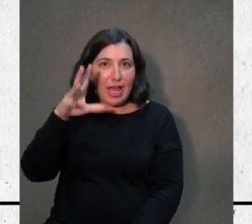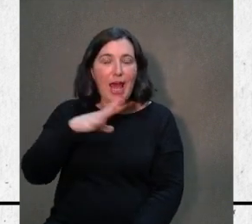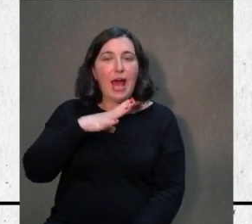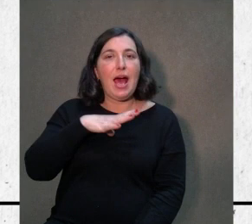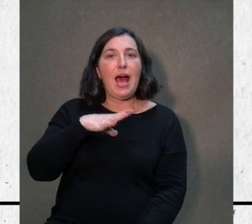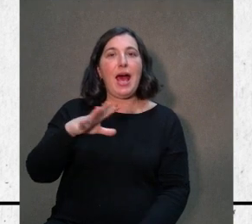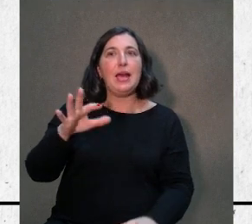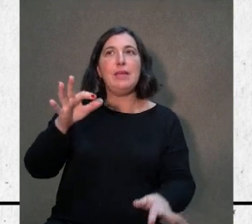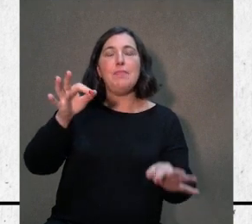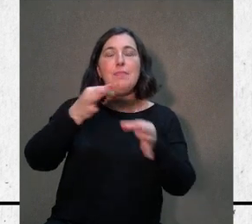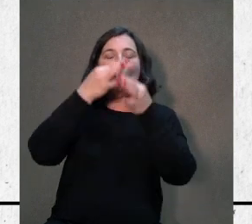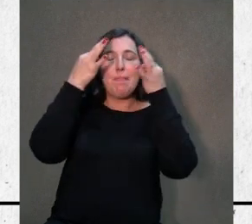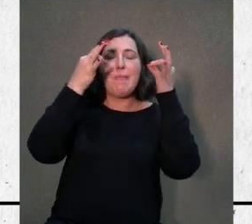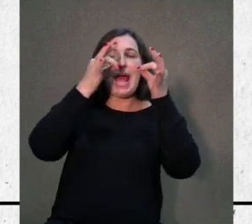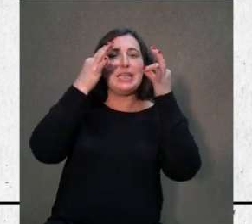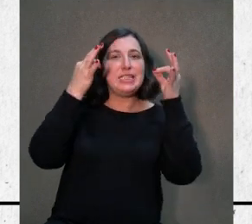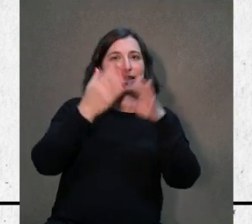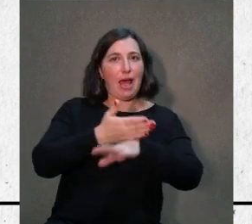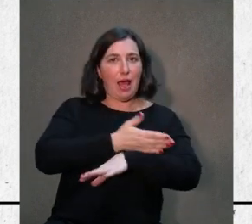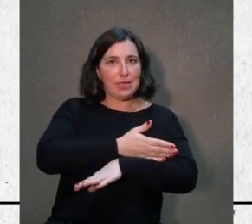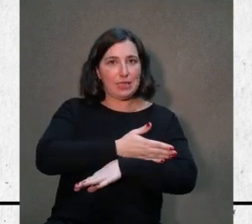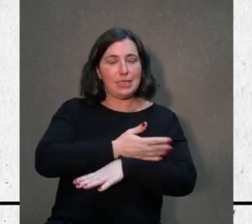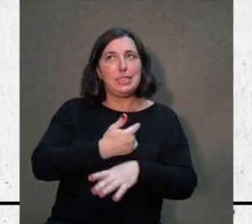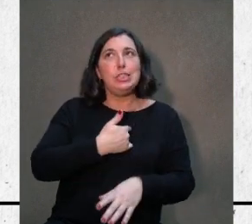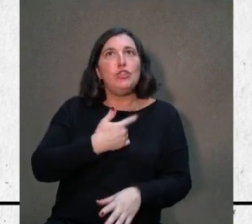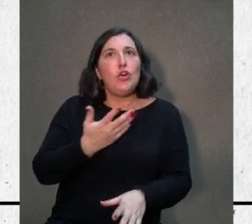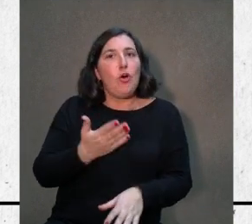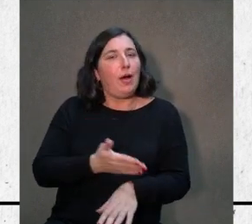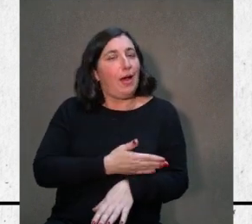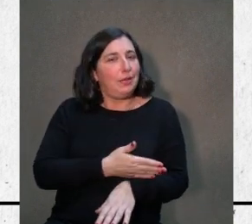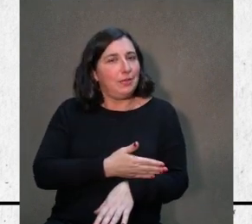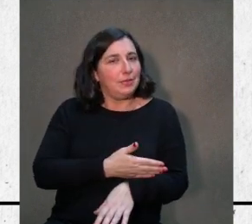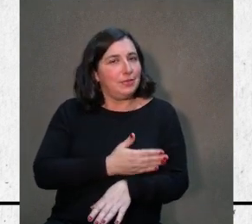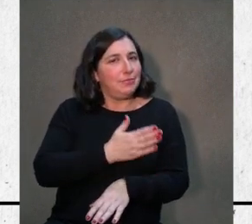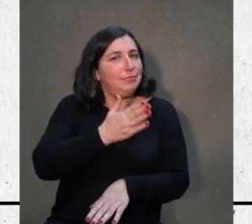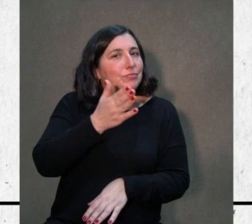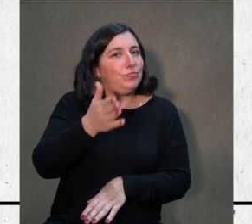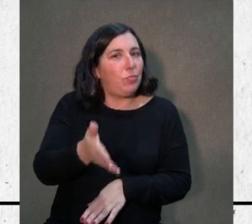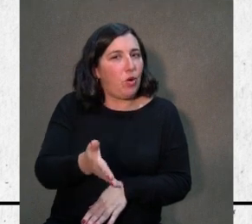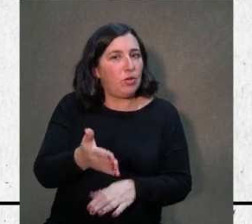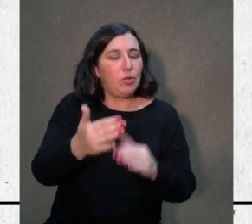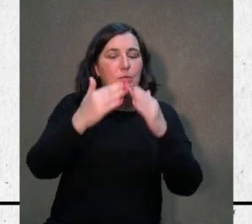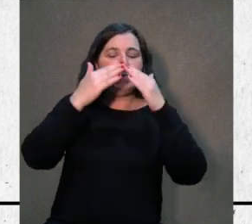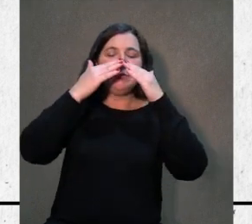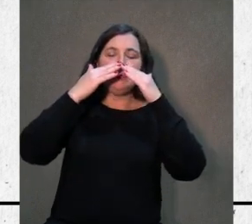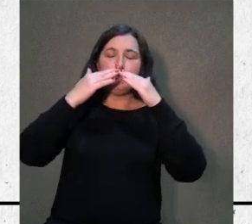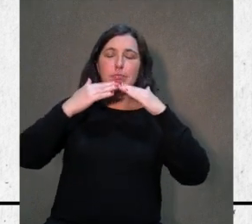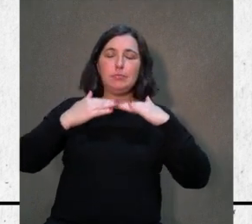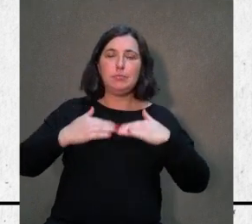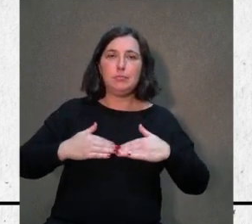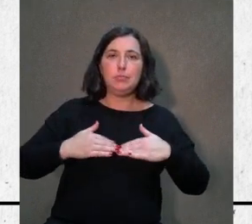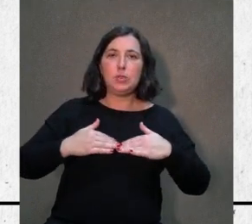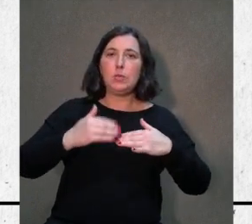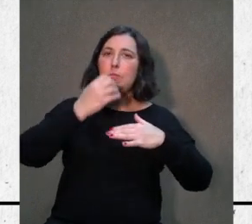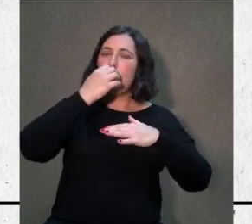equipo que nos maquilla antes de los conciertos. Y como que yo intento ir a esa instancia como para tomarme ese